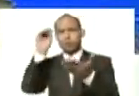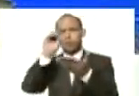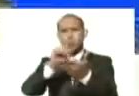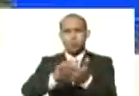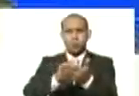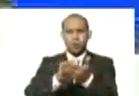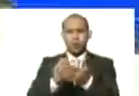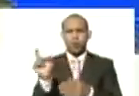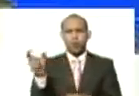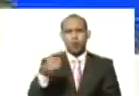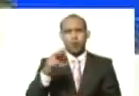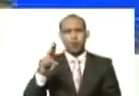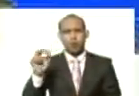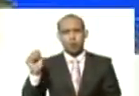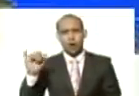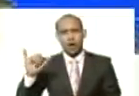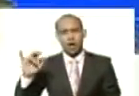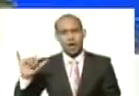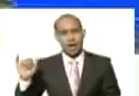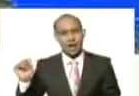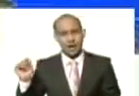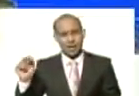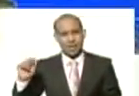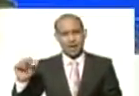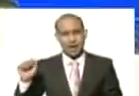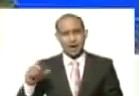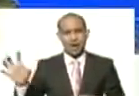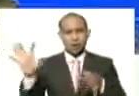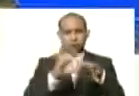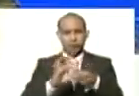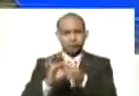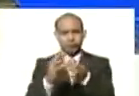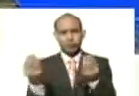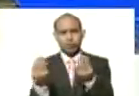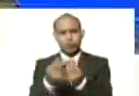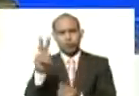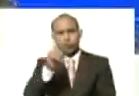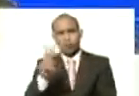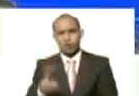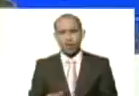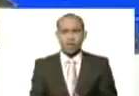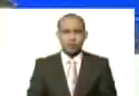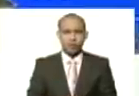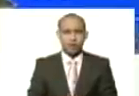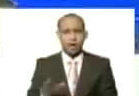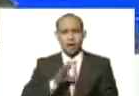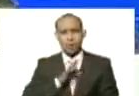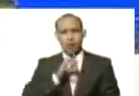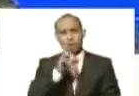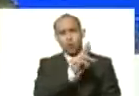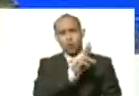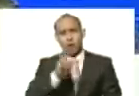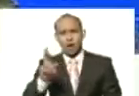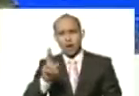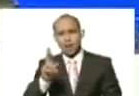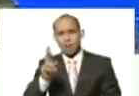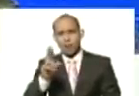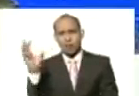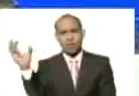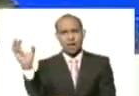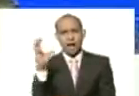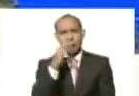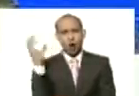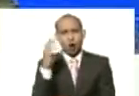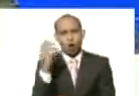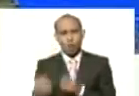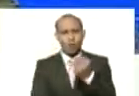provincia de Guayana a las provincias unidas de Venezuela que formaban parte de la Gran República de Colombia fundada por